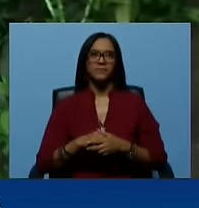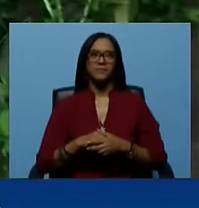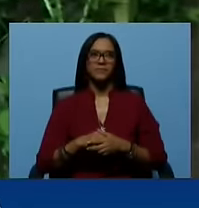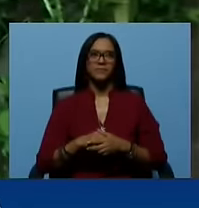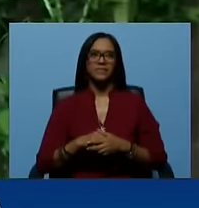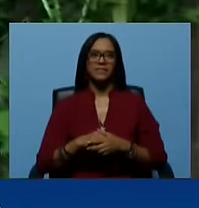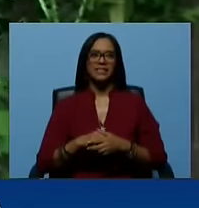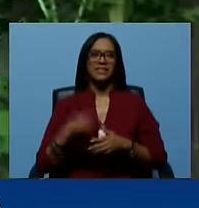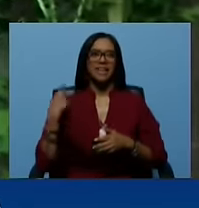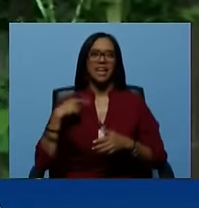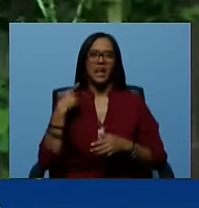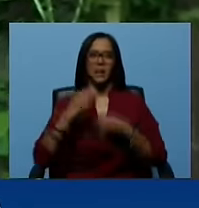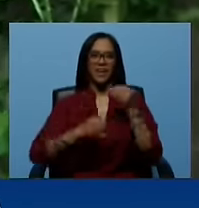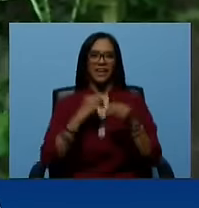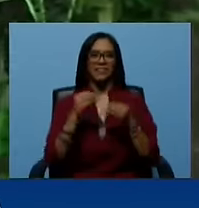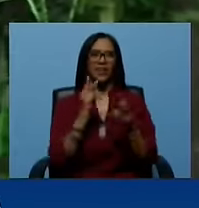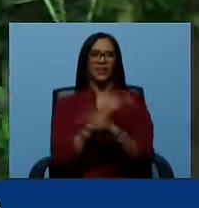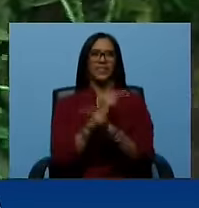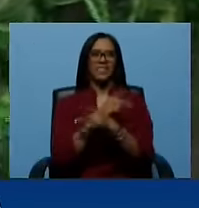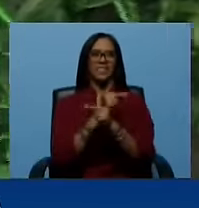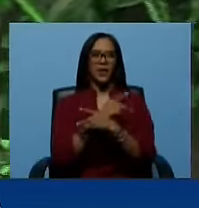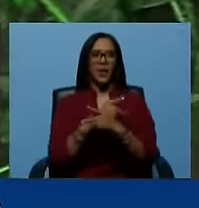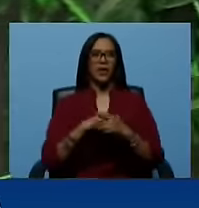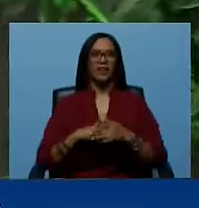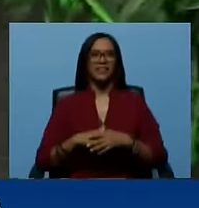Mira, tenemos que hacer un TikTok live.